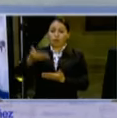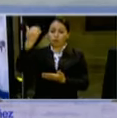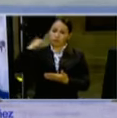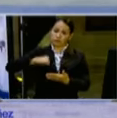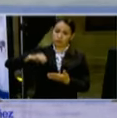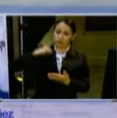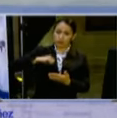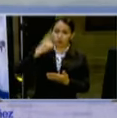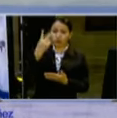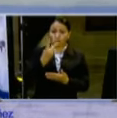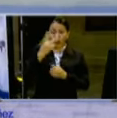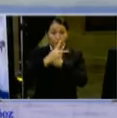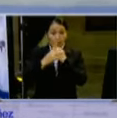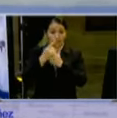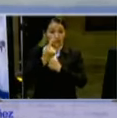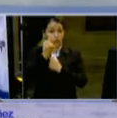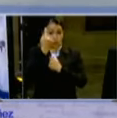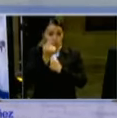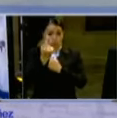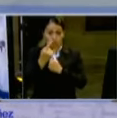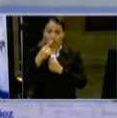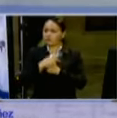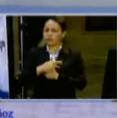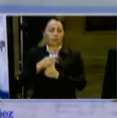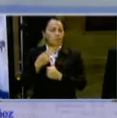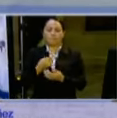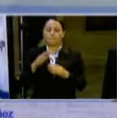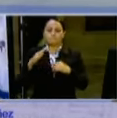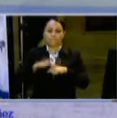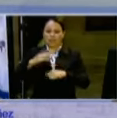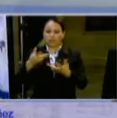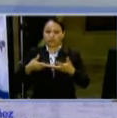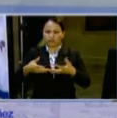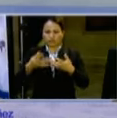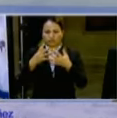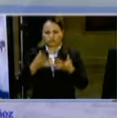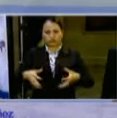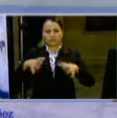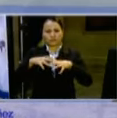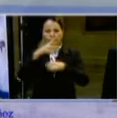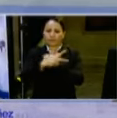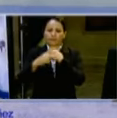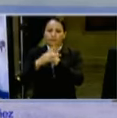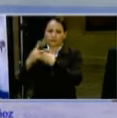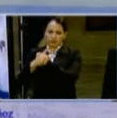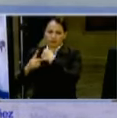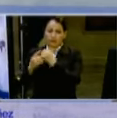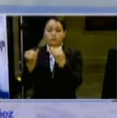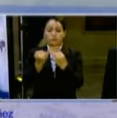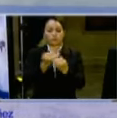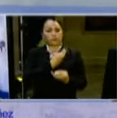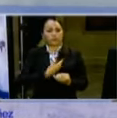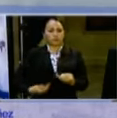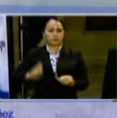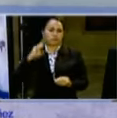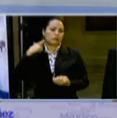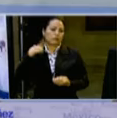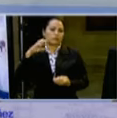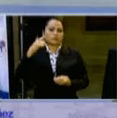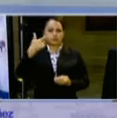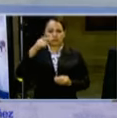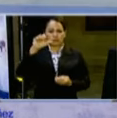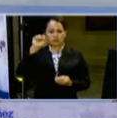agenda bilateral, sino multilateral. De ahí que es muy importante en el periodo salinista nuestro ingreso al Tratado de Libre